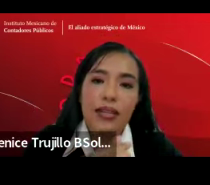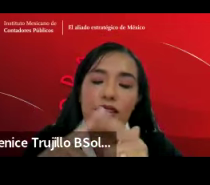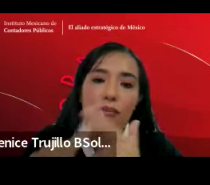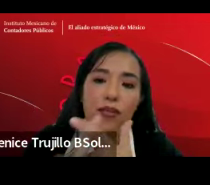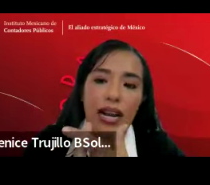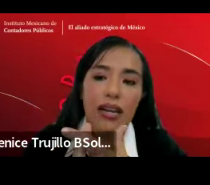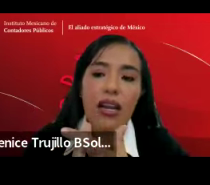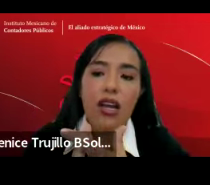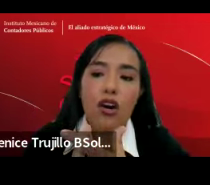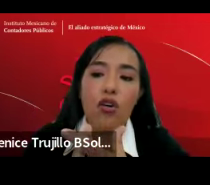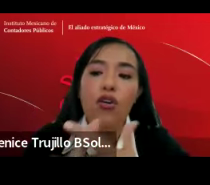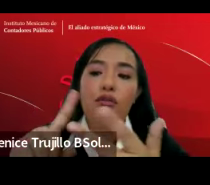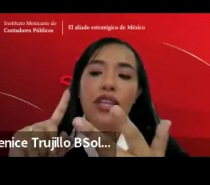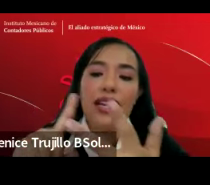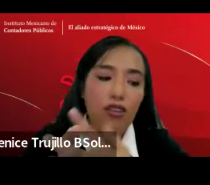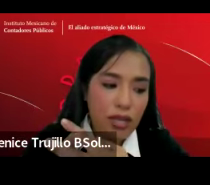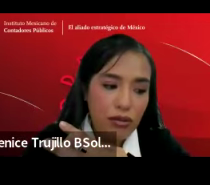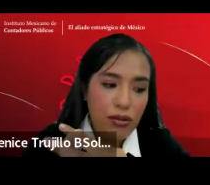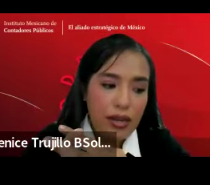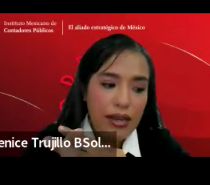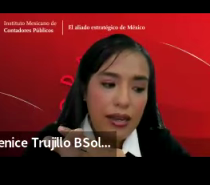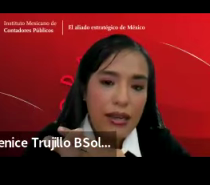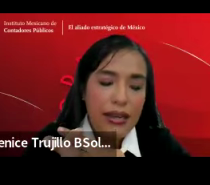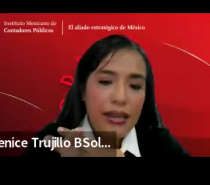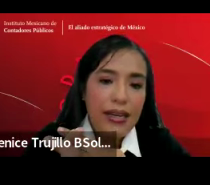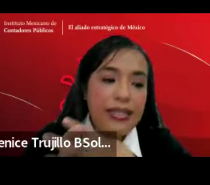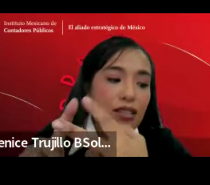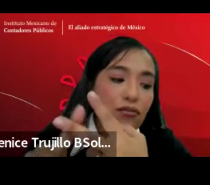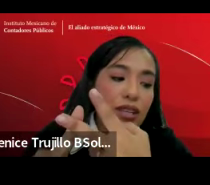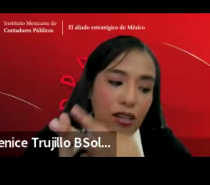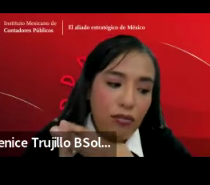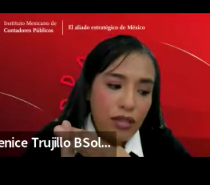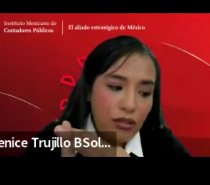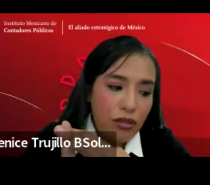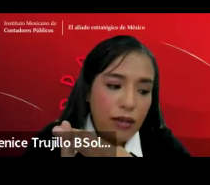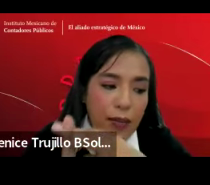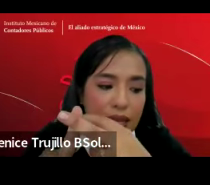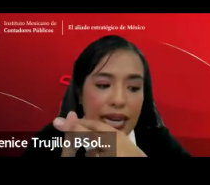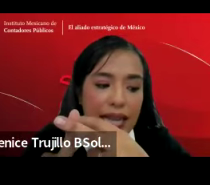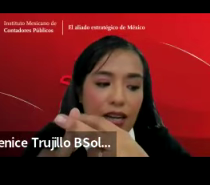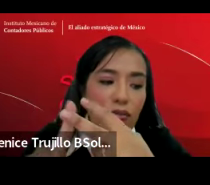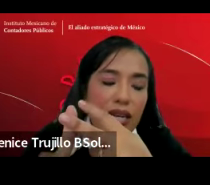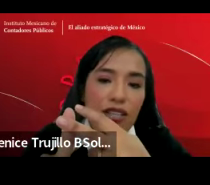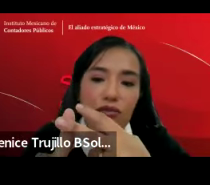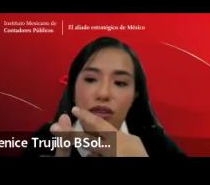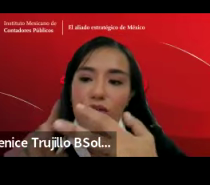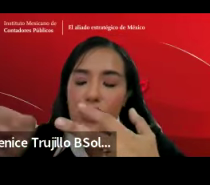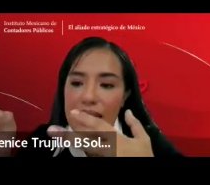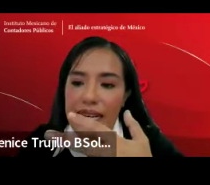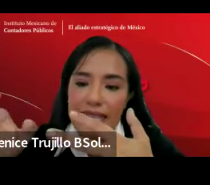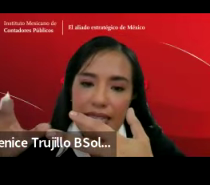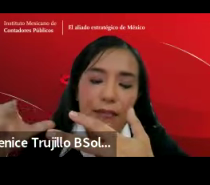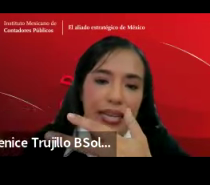física, persona moral o fideicomiso. Si es un fideicomiso, te va a pedir la